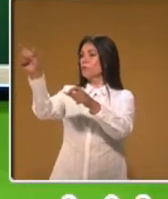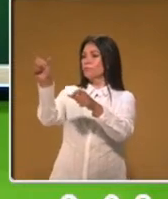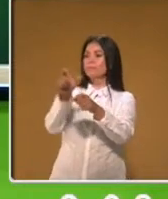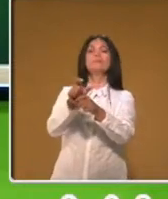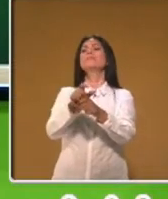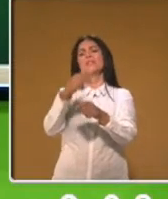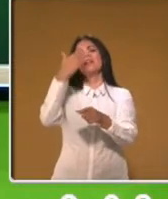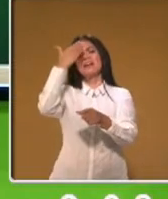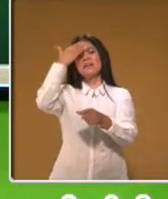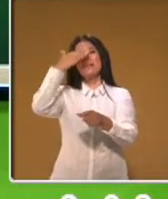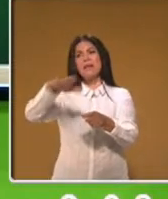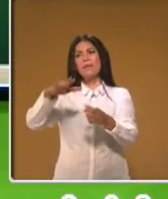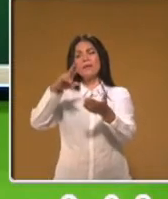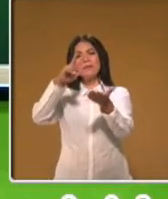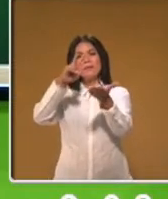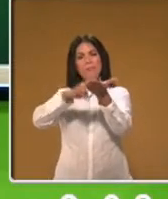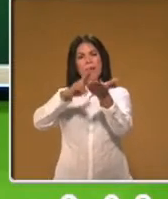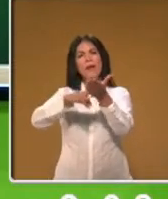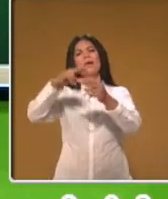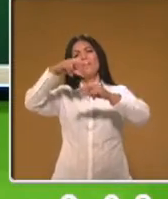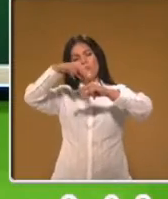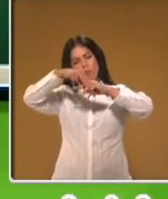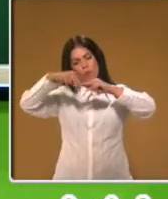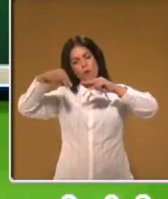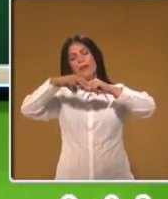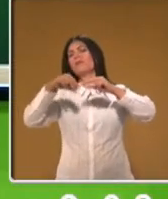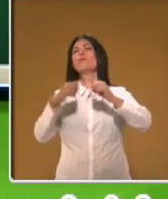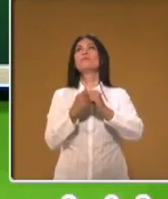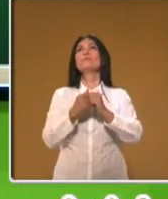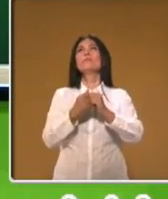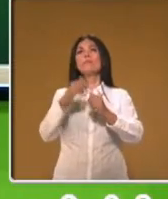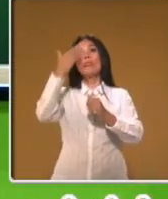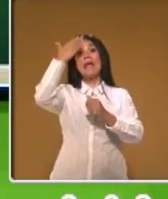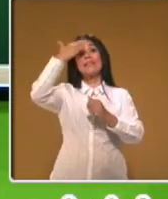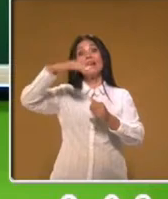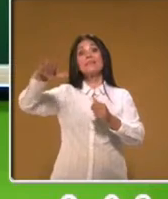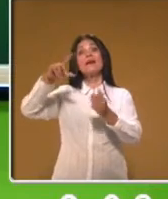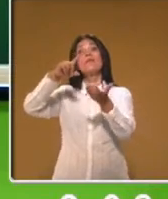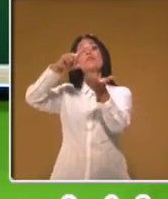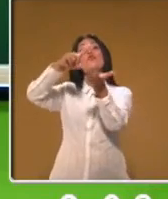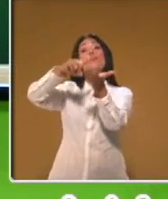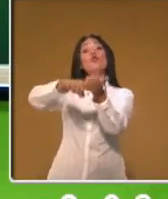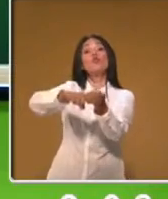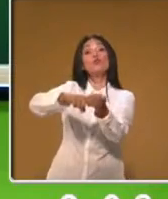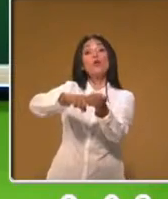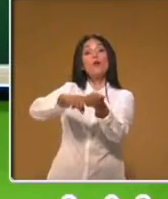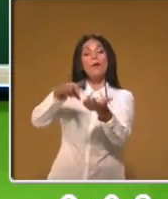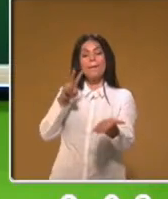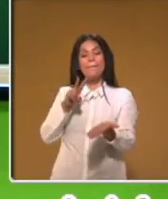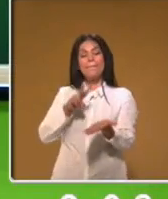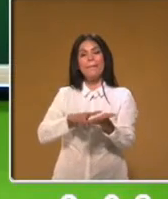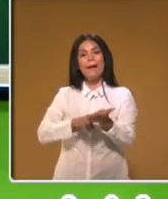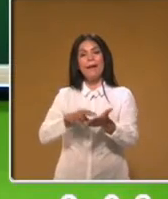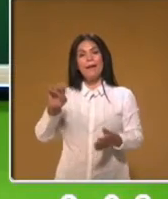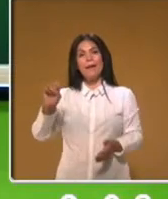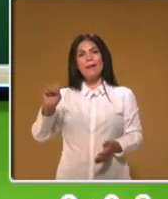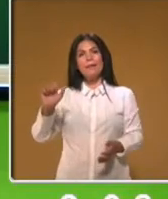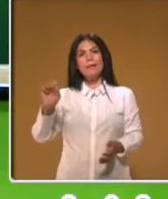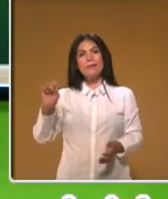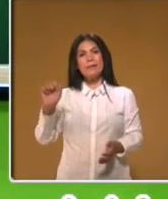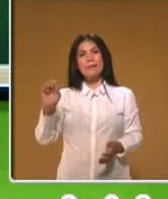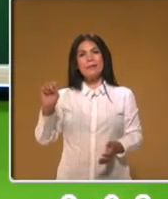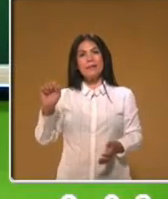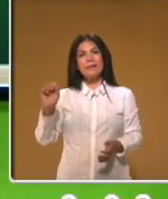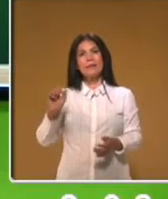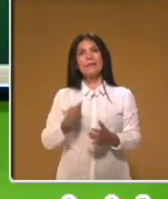vale el boleto de entrada, 40 pesos, y el hot dog, 60 pesos. 2 por 40 me va a dar